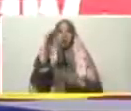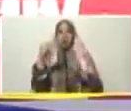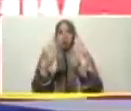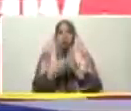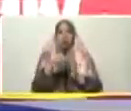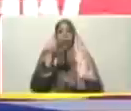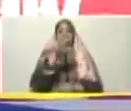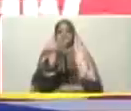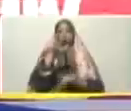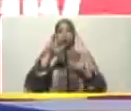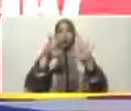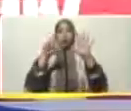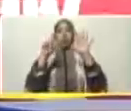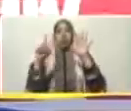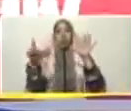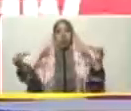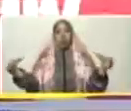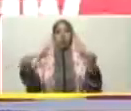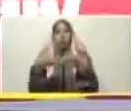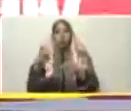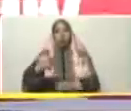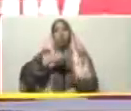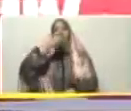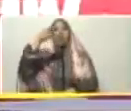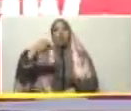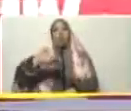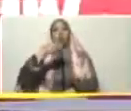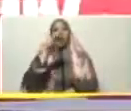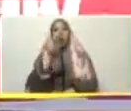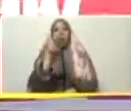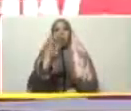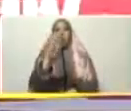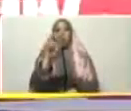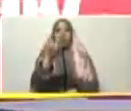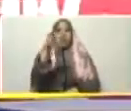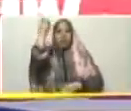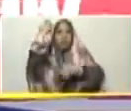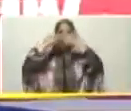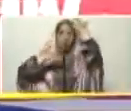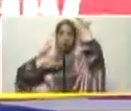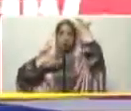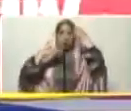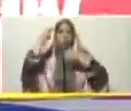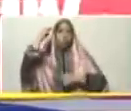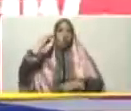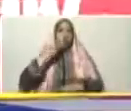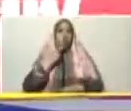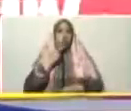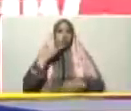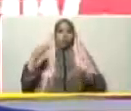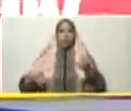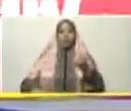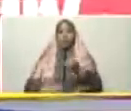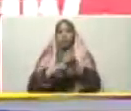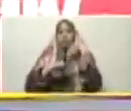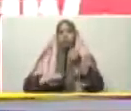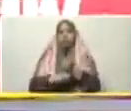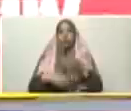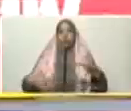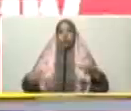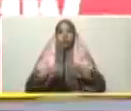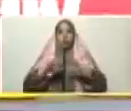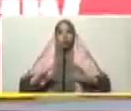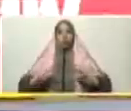381 vg unidades de batalla bolívar chávez que es el organismo colegiado de base